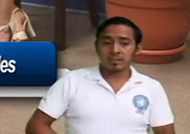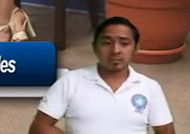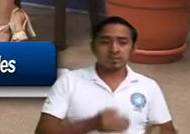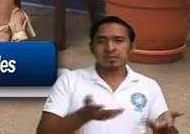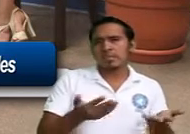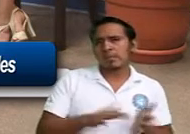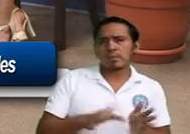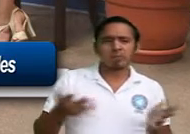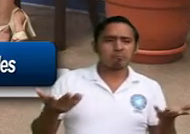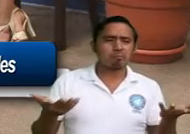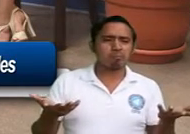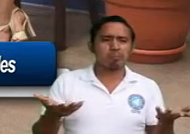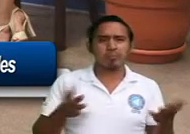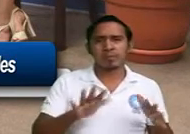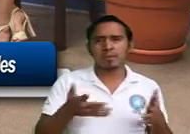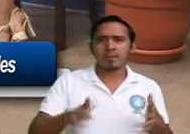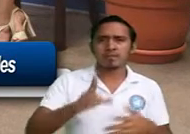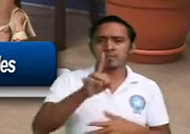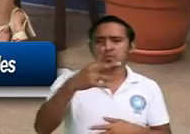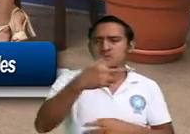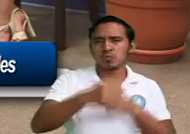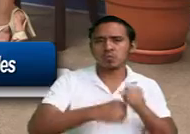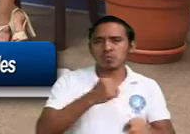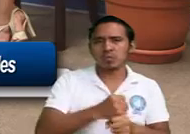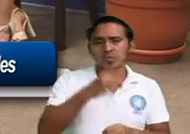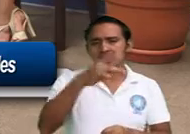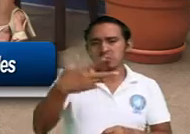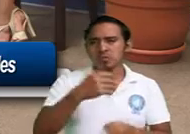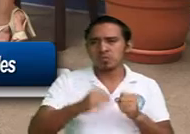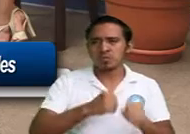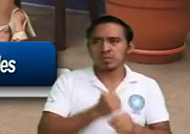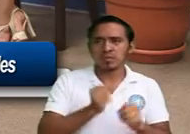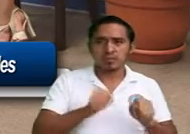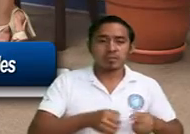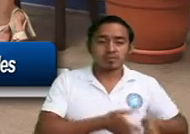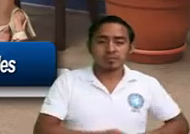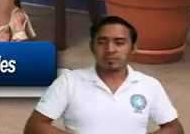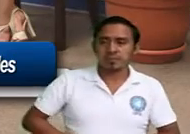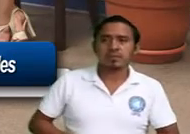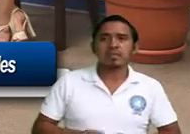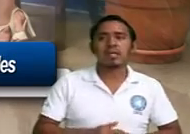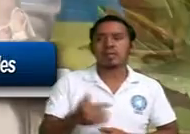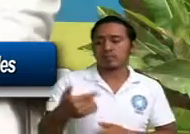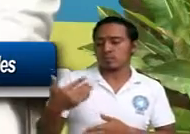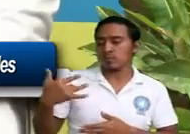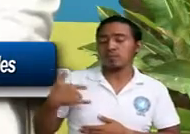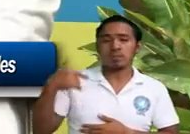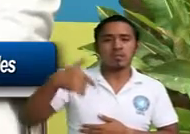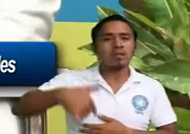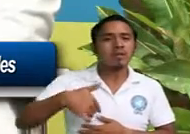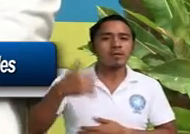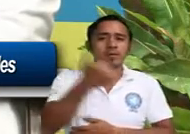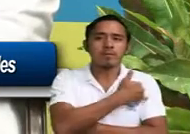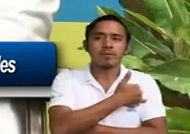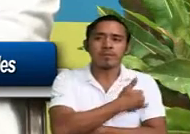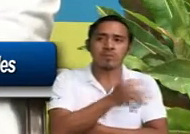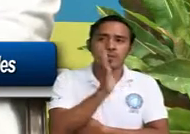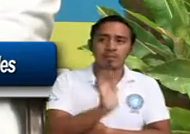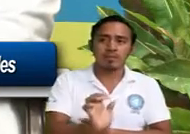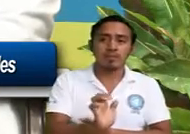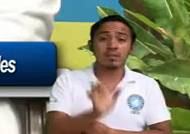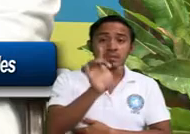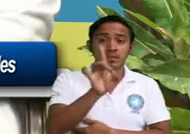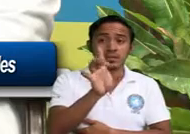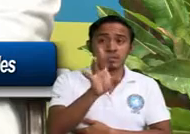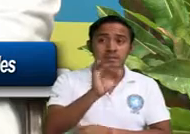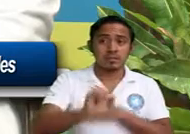una muchacha de quizás ya de 18 años, 19? Bueno, el último caso que tuvimos ahorita en el hospital fue una niña de 15